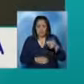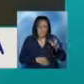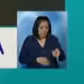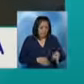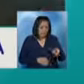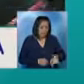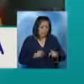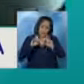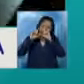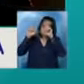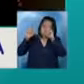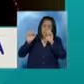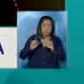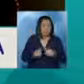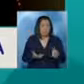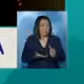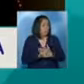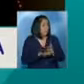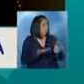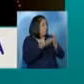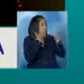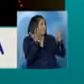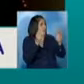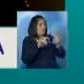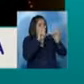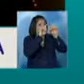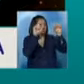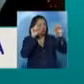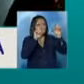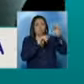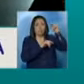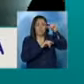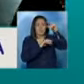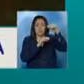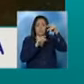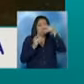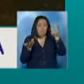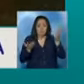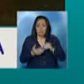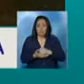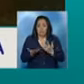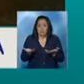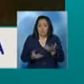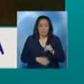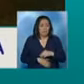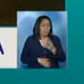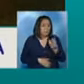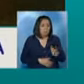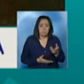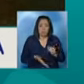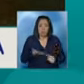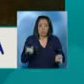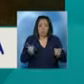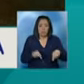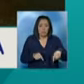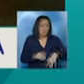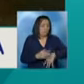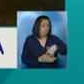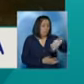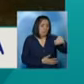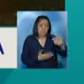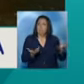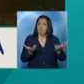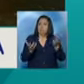una señalización. Sí, o sea, no están las flechas indicadoras. Si hay por ahí, son muy pocas. A la hora que salgan todas las salas,